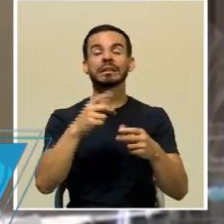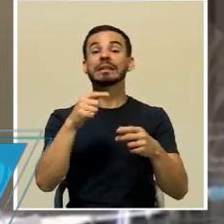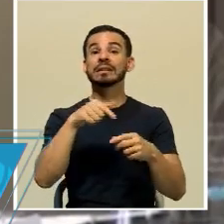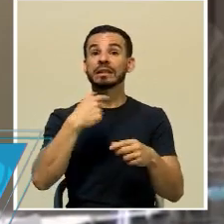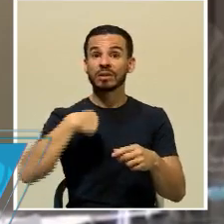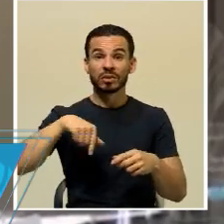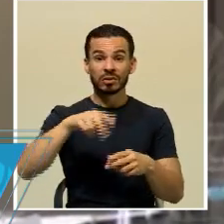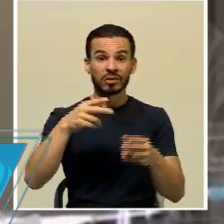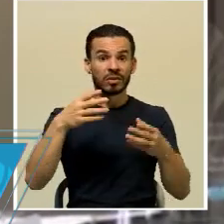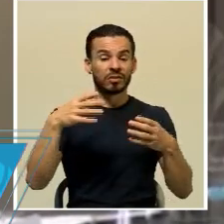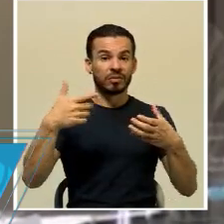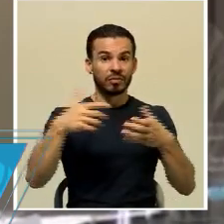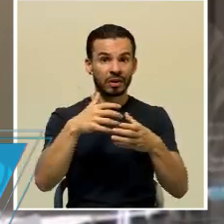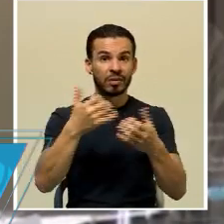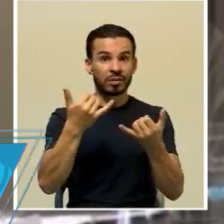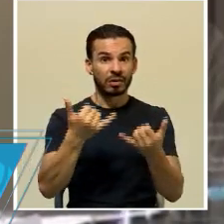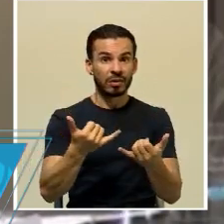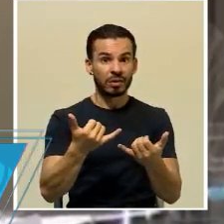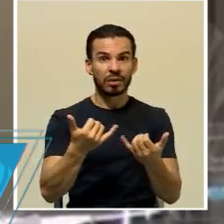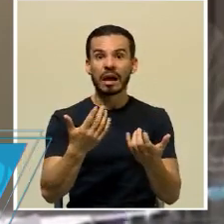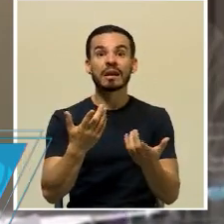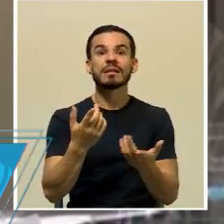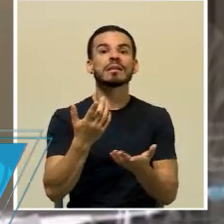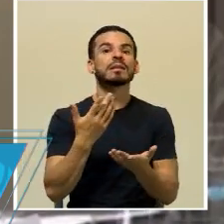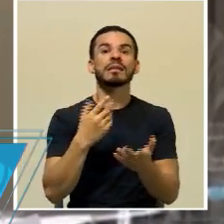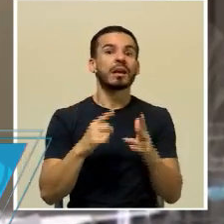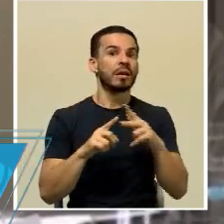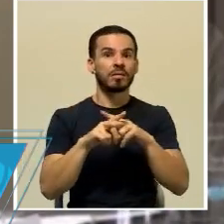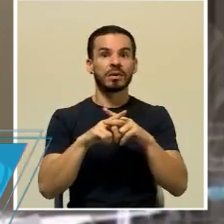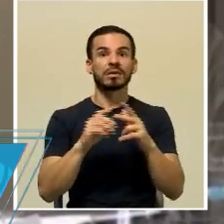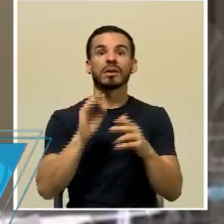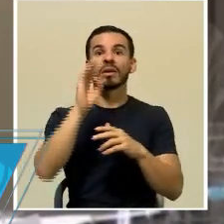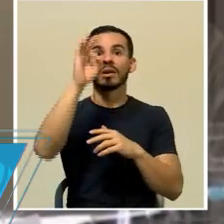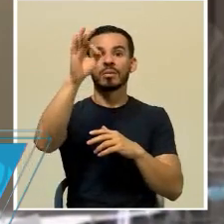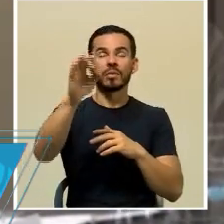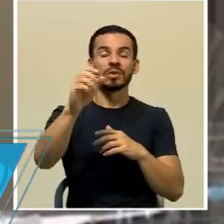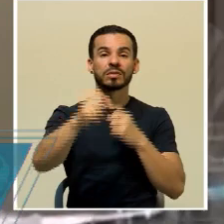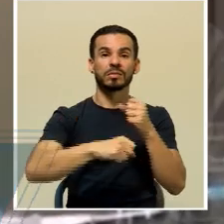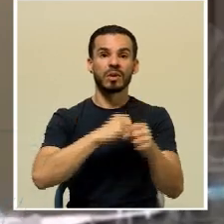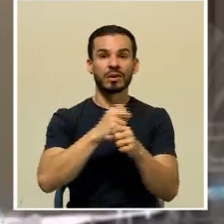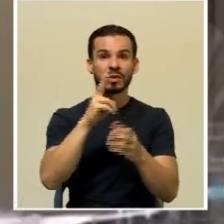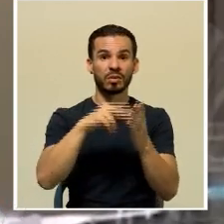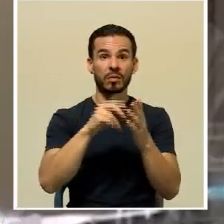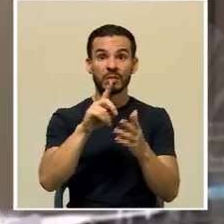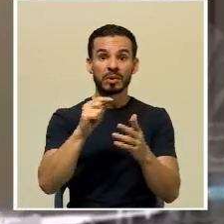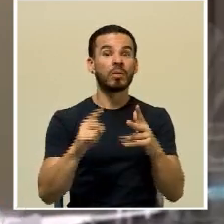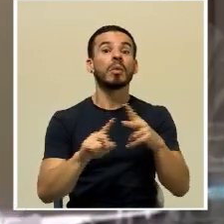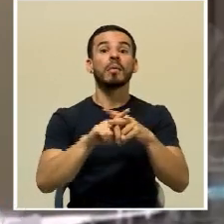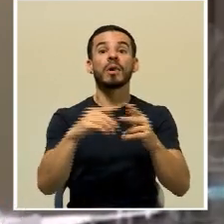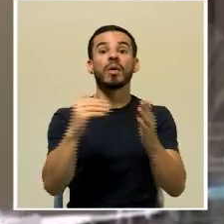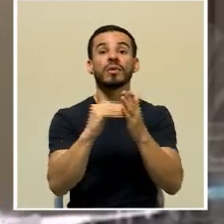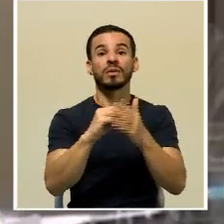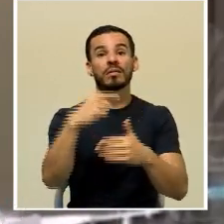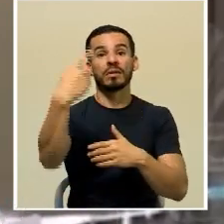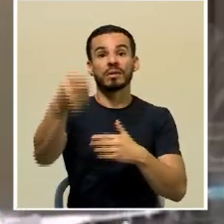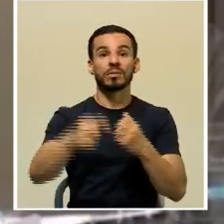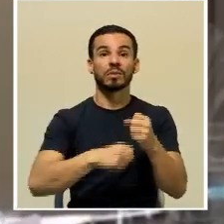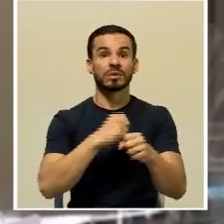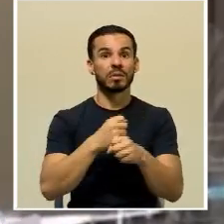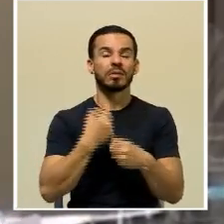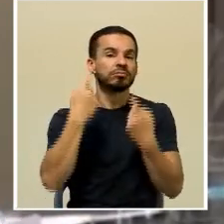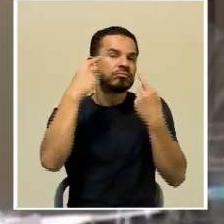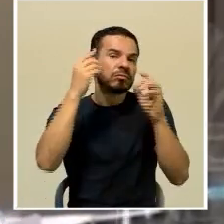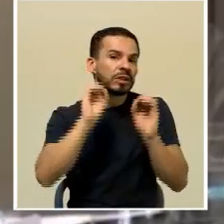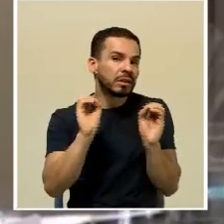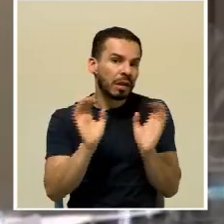de que si lo que recorto ahora ya no me va a aparecer en el presupuesto del 2021, porque si me va a aparecer en el 2021 no logré